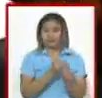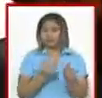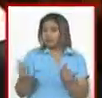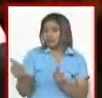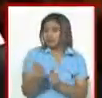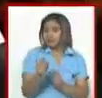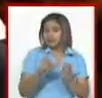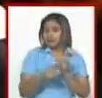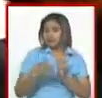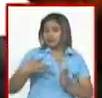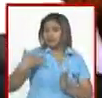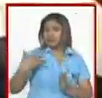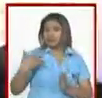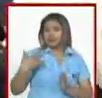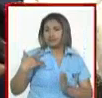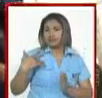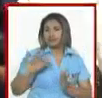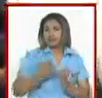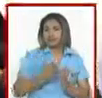cuando